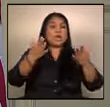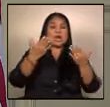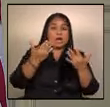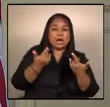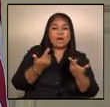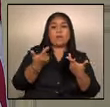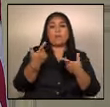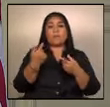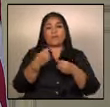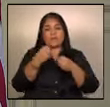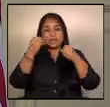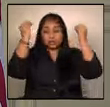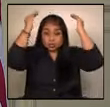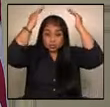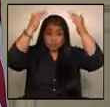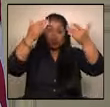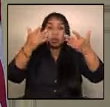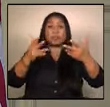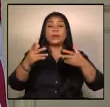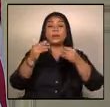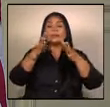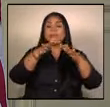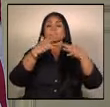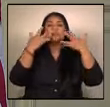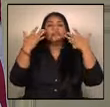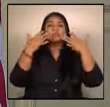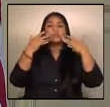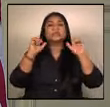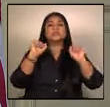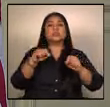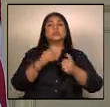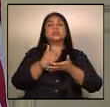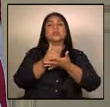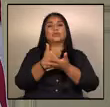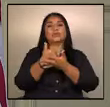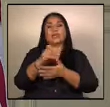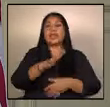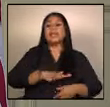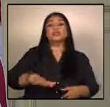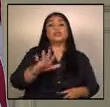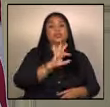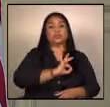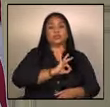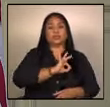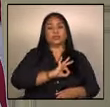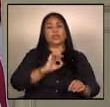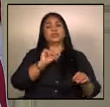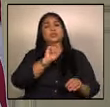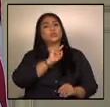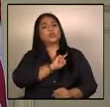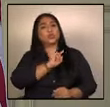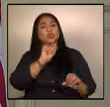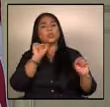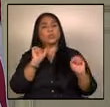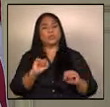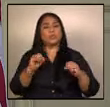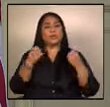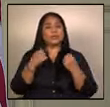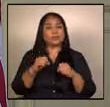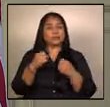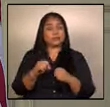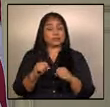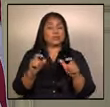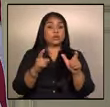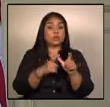puede construirse mediante la acción colectiva de toda la sociedad. solo puede construirse mediante